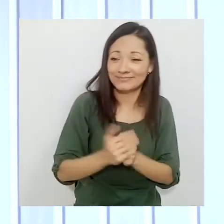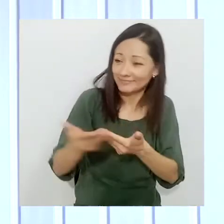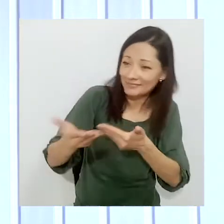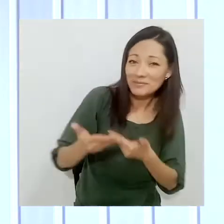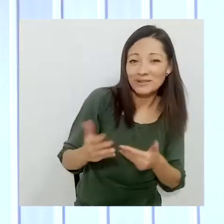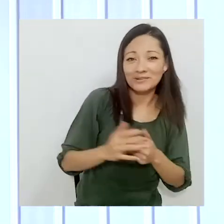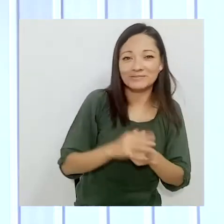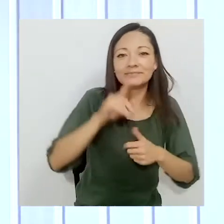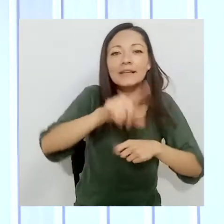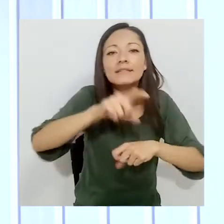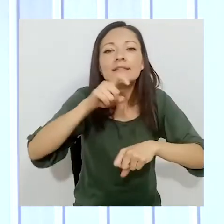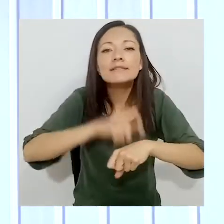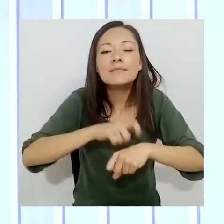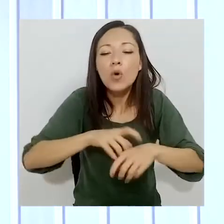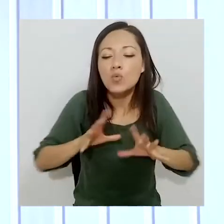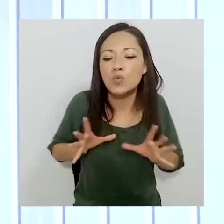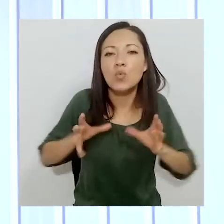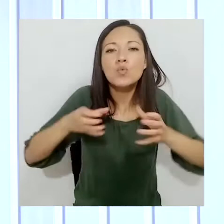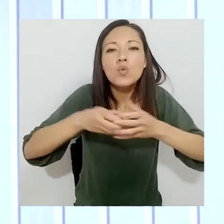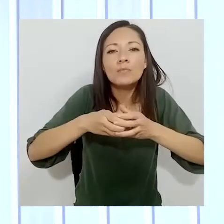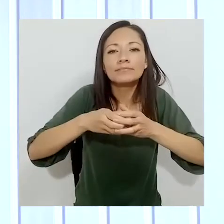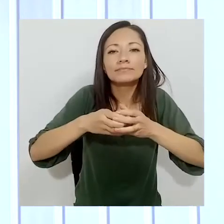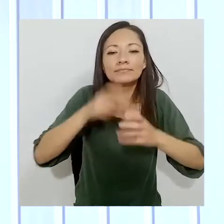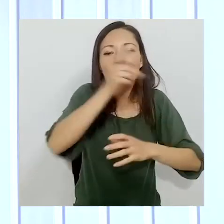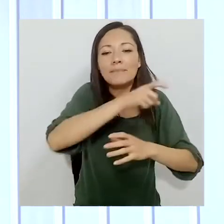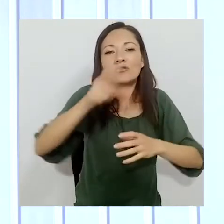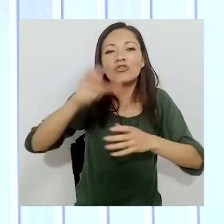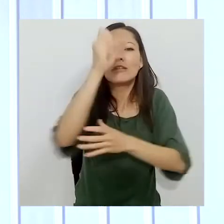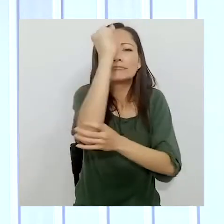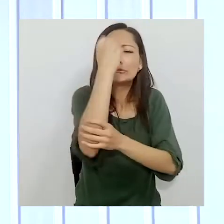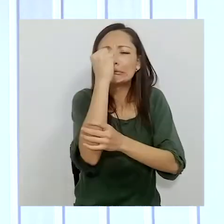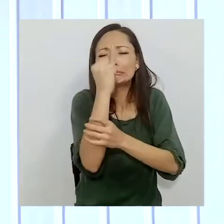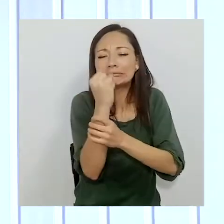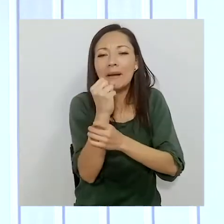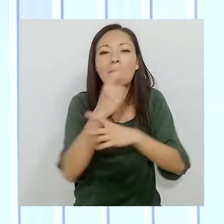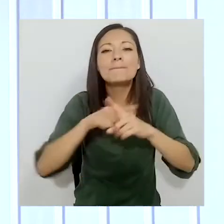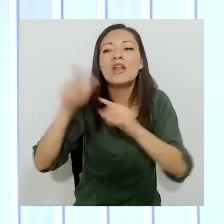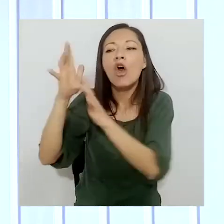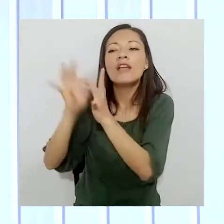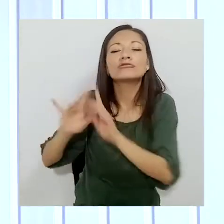Estamos en el club de los fracasados redimidos.